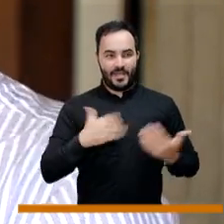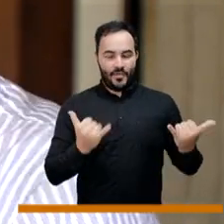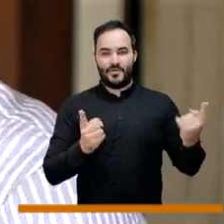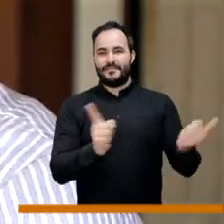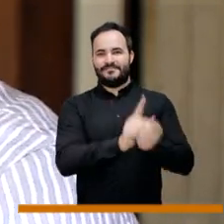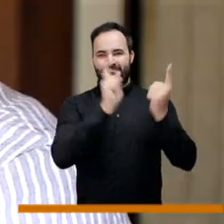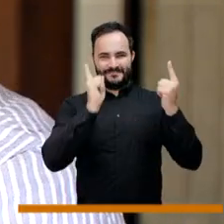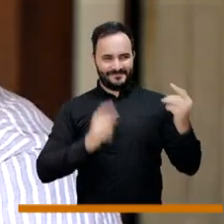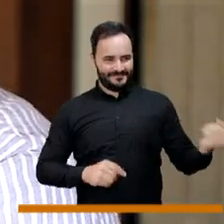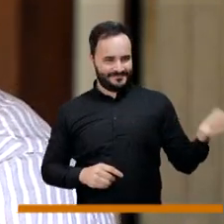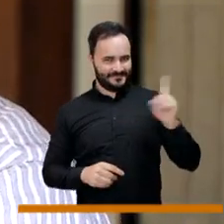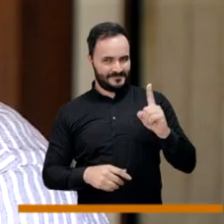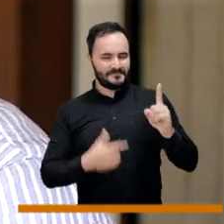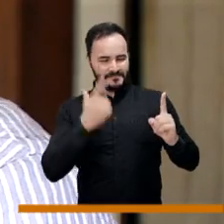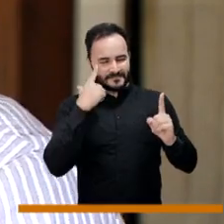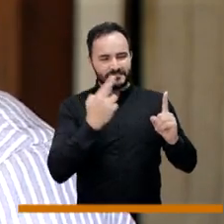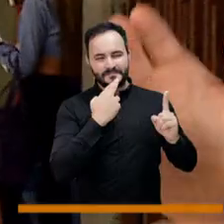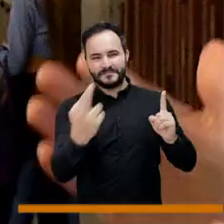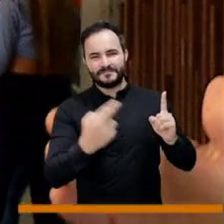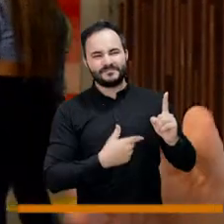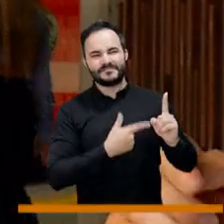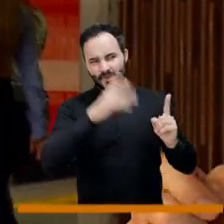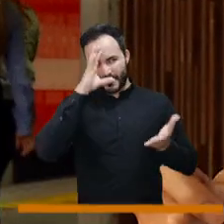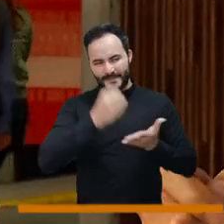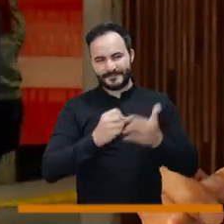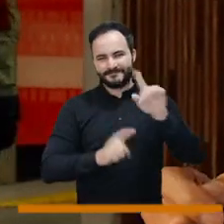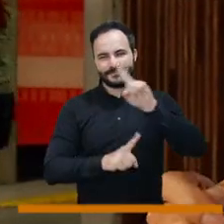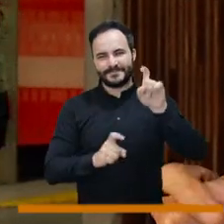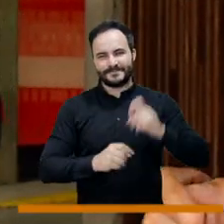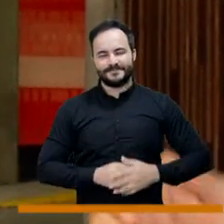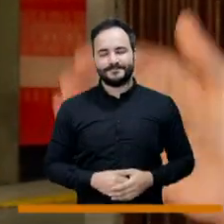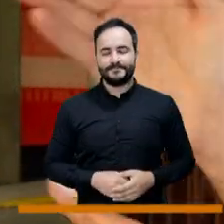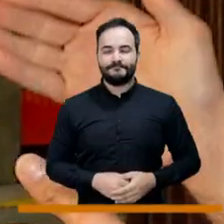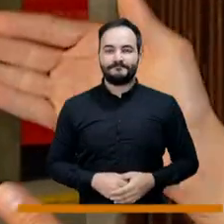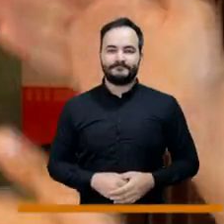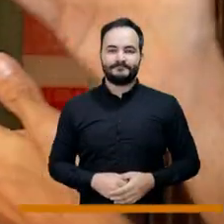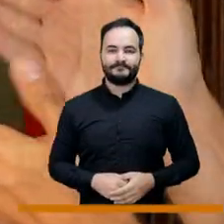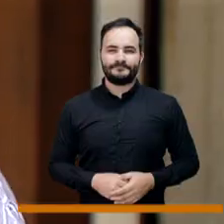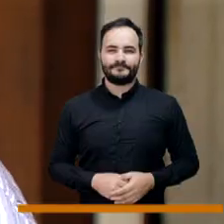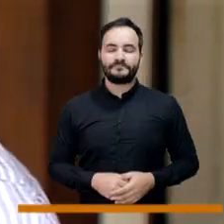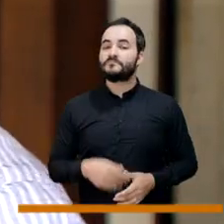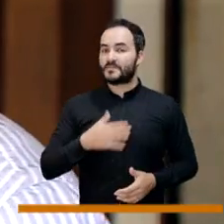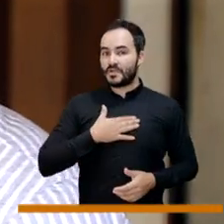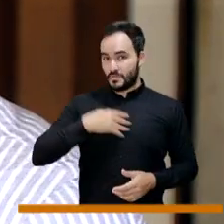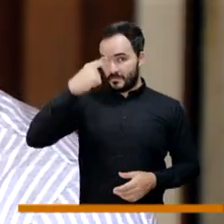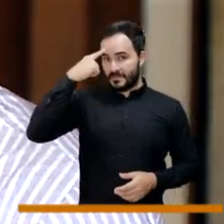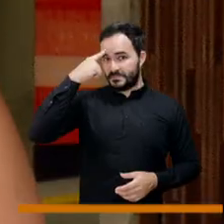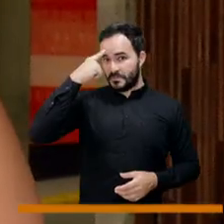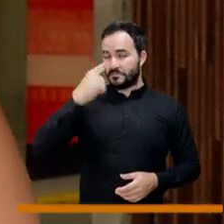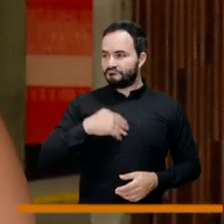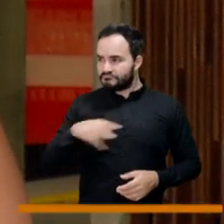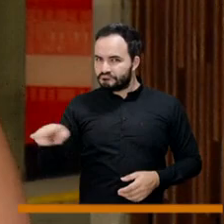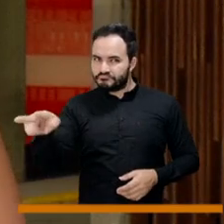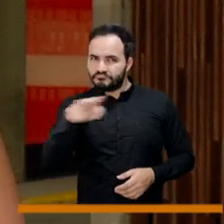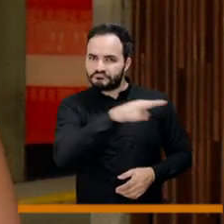trasladar a Daniela, que nos la encontramos aquí también por la zona de Plaza de la Libertad. Daniela, tu respuesta, por favor. Yo creo que es